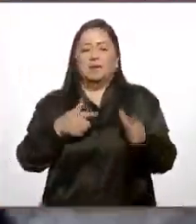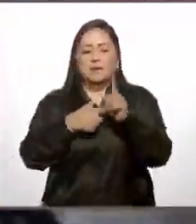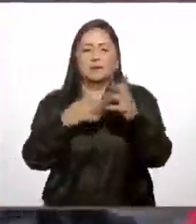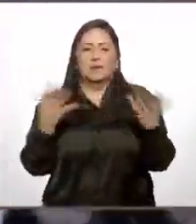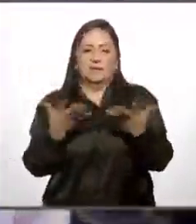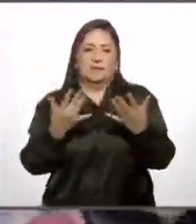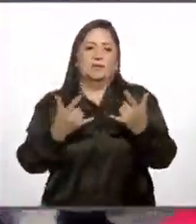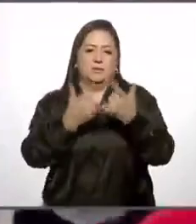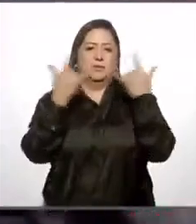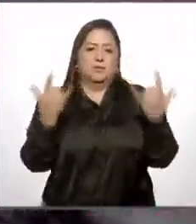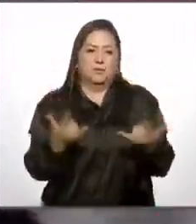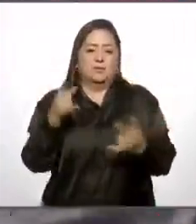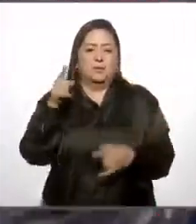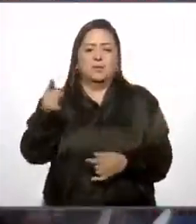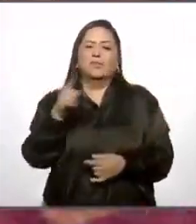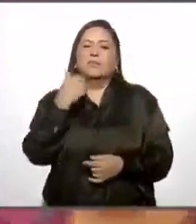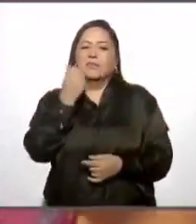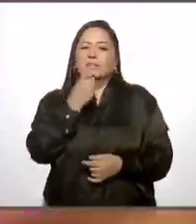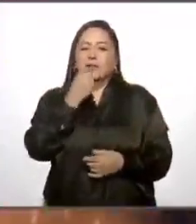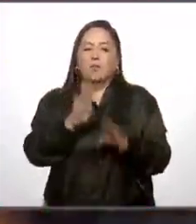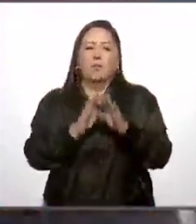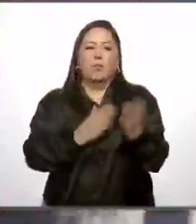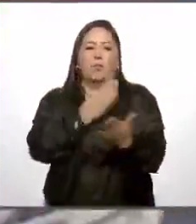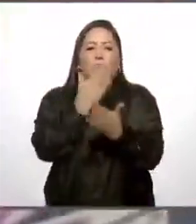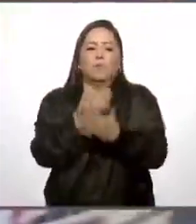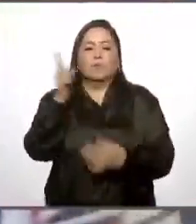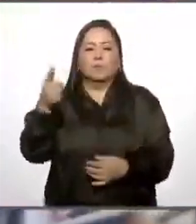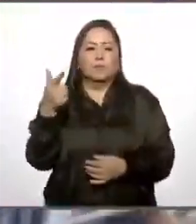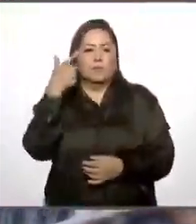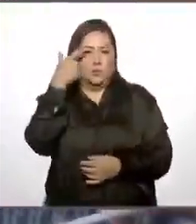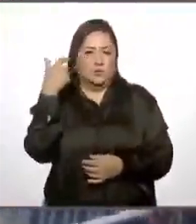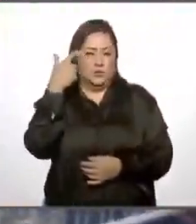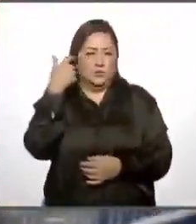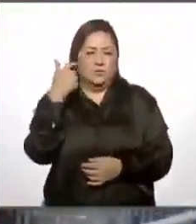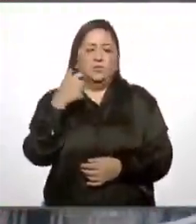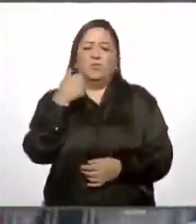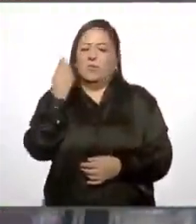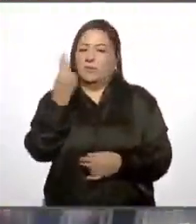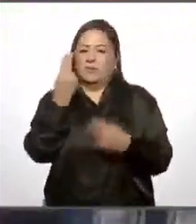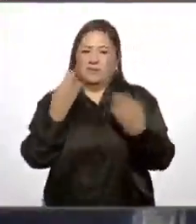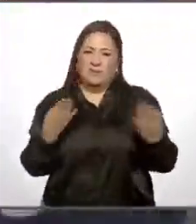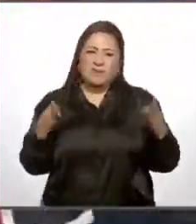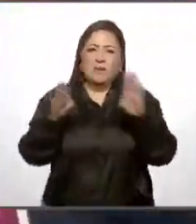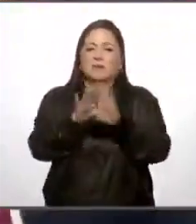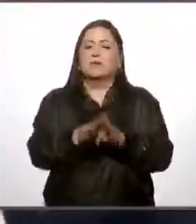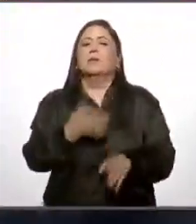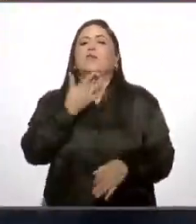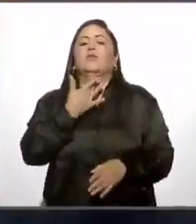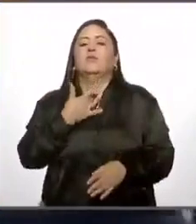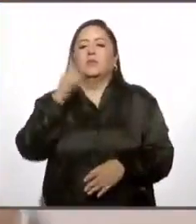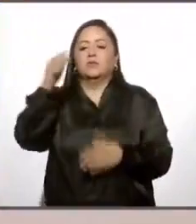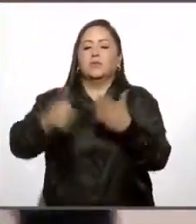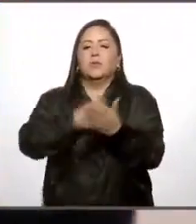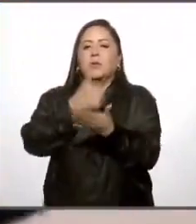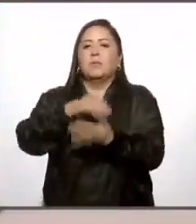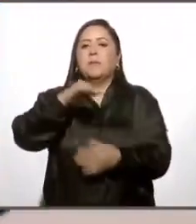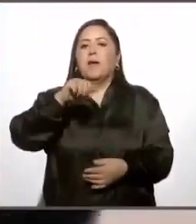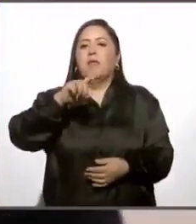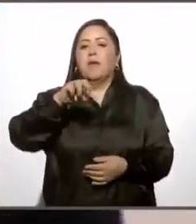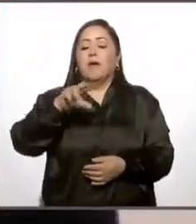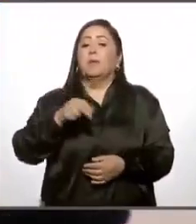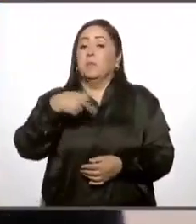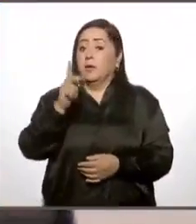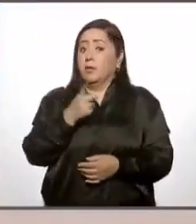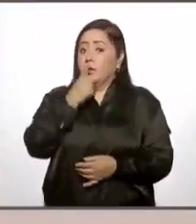Sigamos Haciendo Historia, se refirió a la propuesta de Xóchitl Gálvez de cerrar la refinería de Ciudad Madero. Dijo que